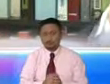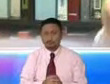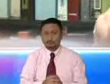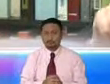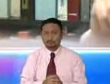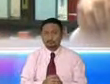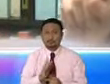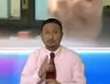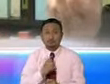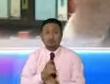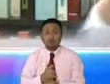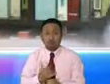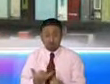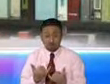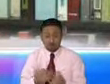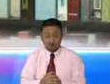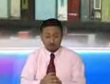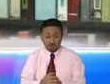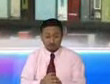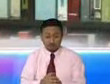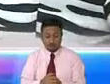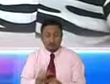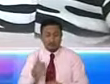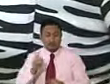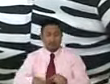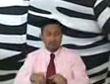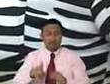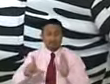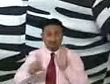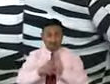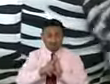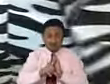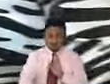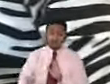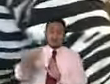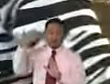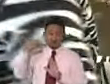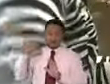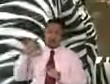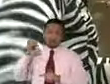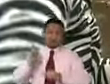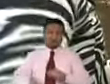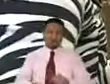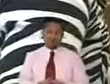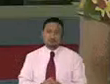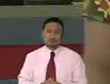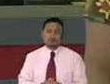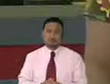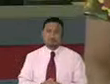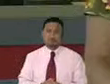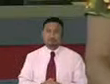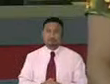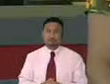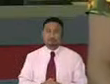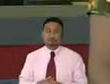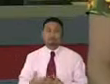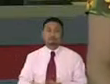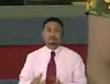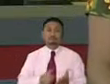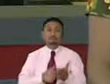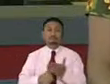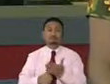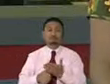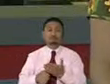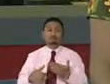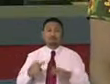Por eso es que yo no le puedo aplicar con efecto retroactivo. Informó Alison Corral. Y la ministra fiscal del Guayas,